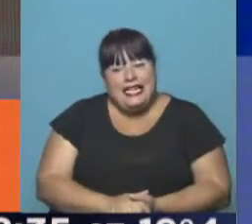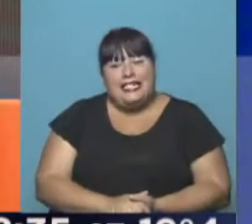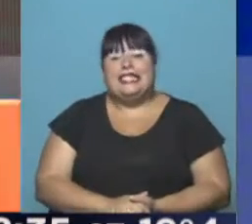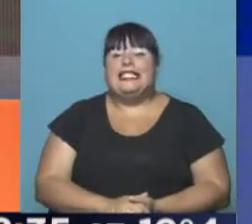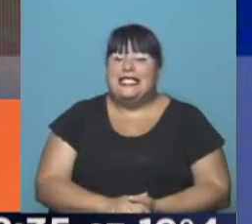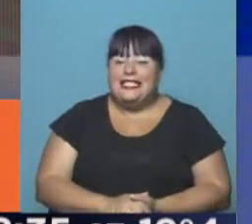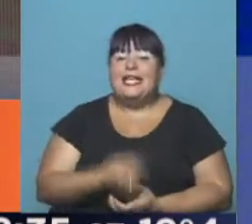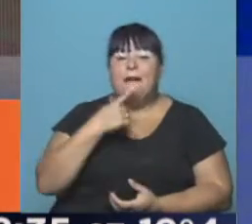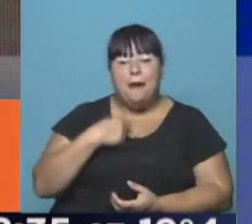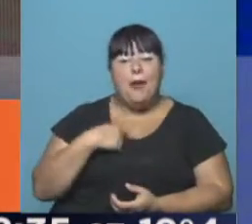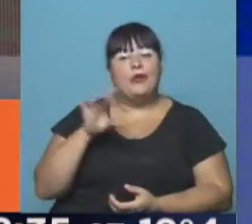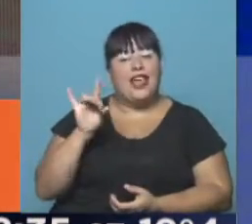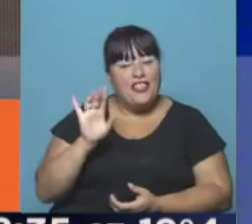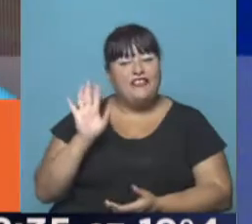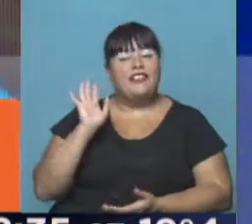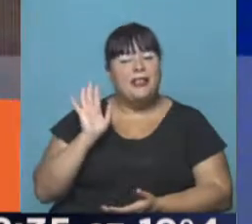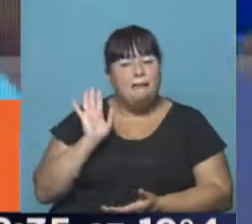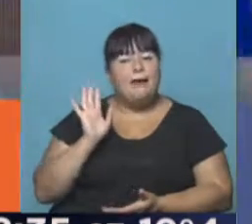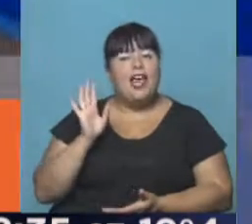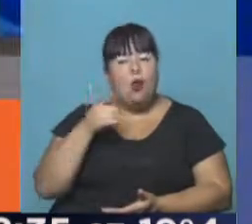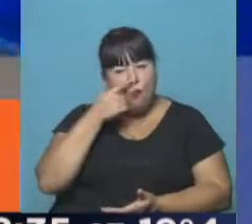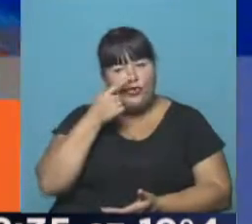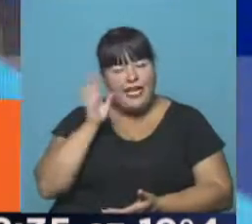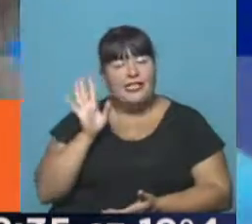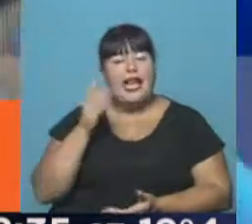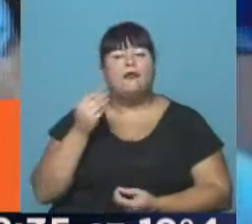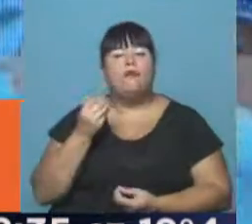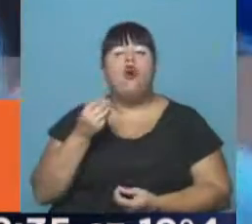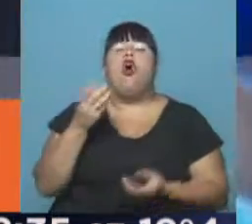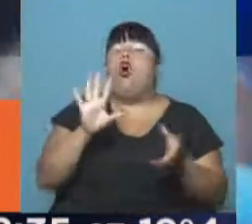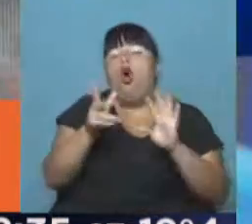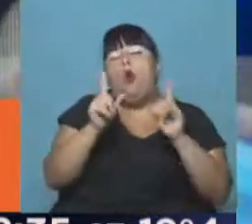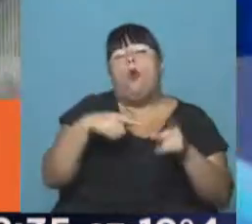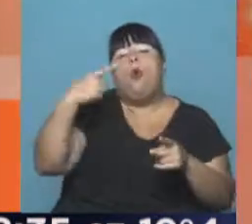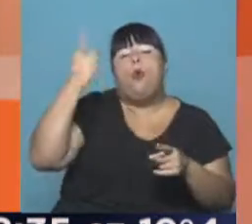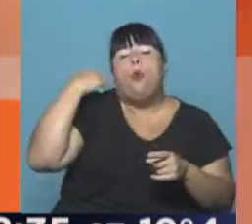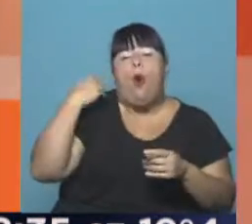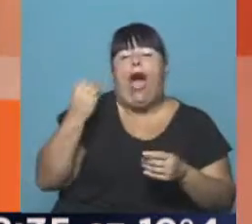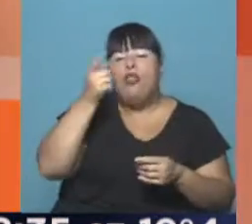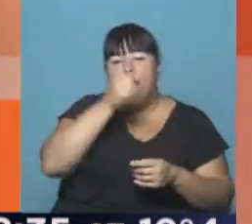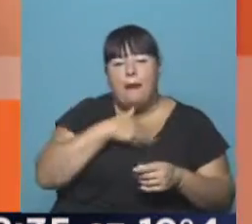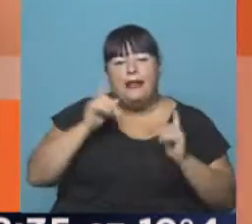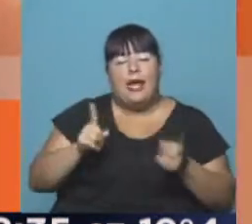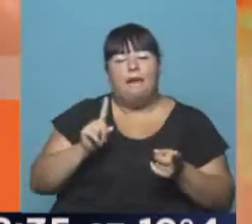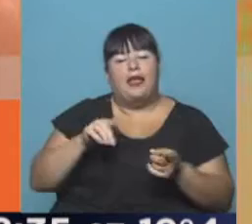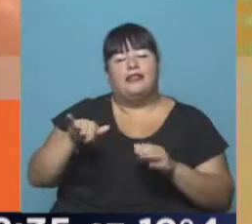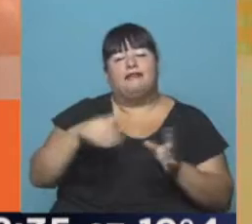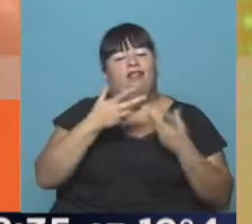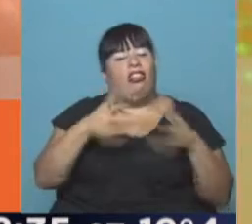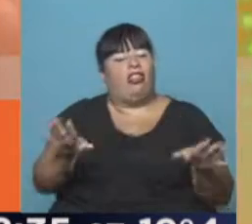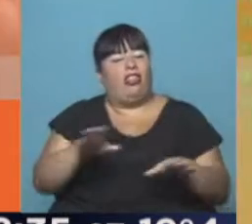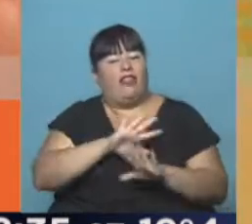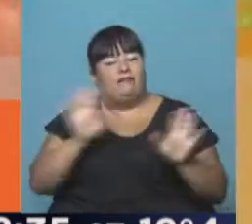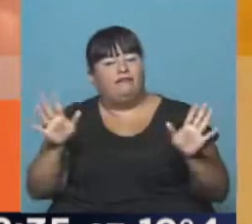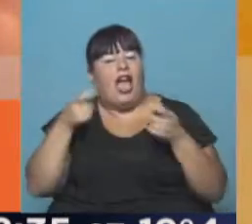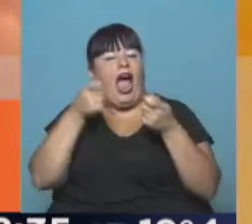Es una pregunta difícil, pero interesante por lo siguiente. O también cuando los padres también se fueron retirando, ¿no? De